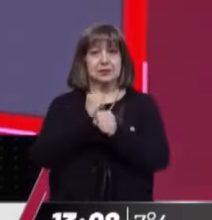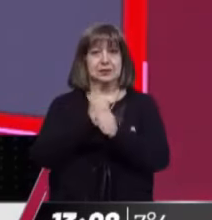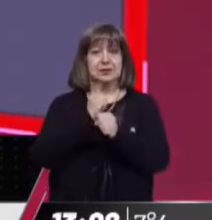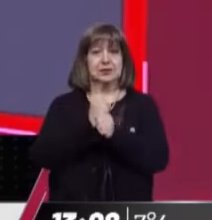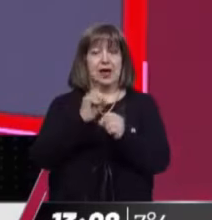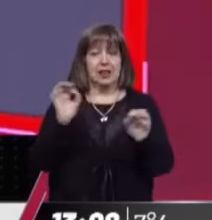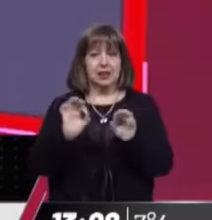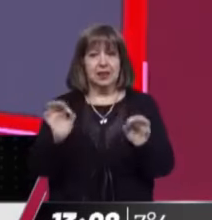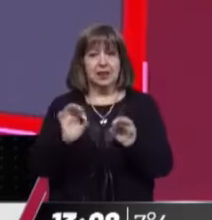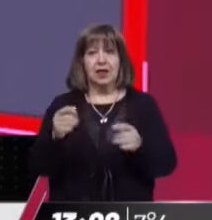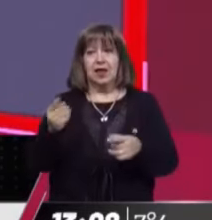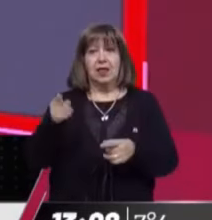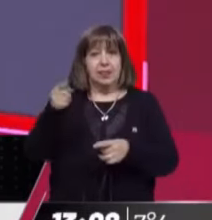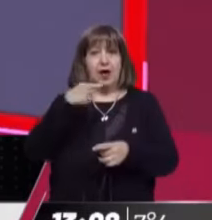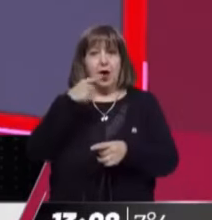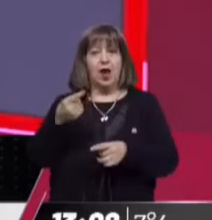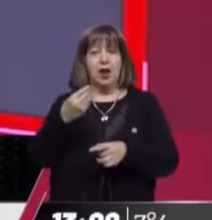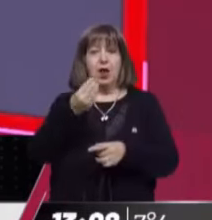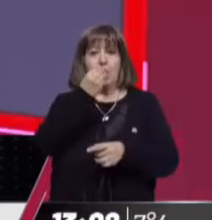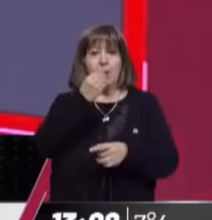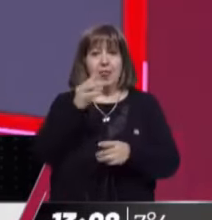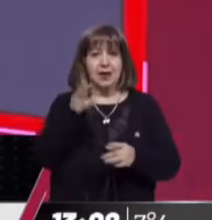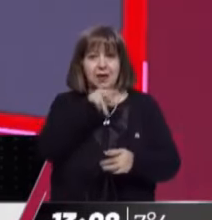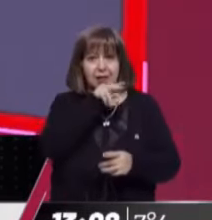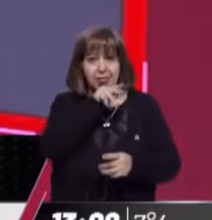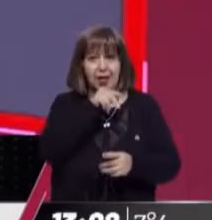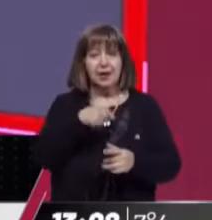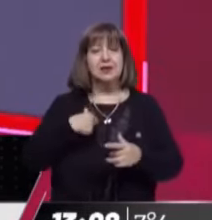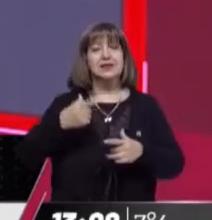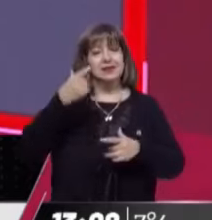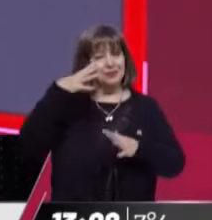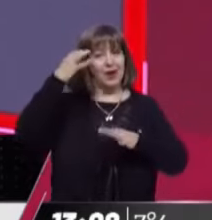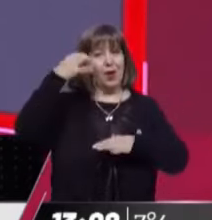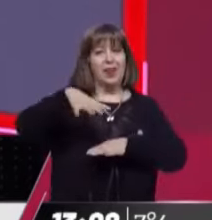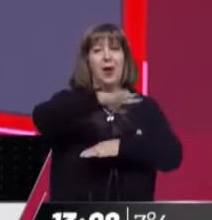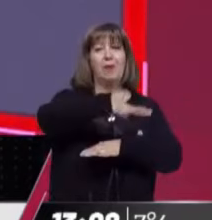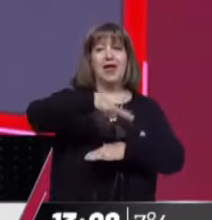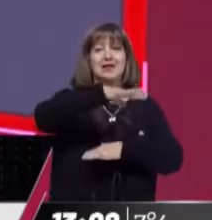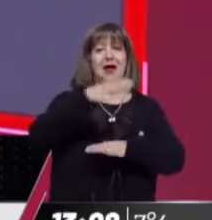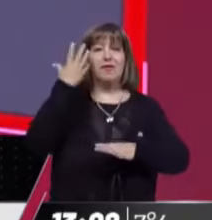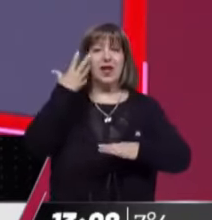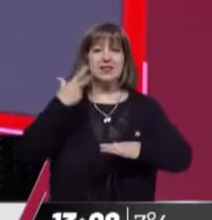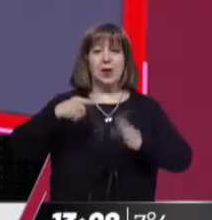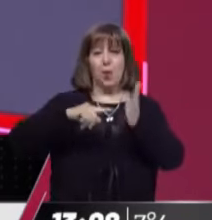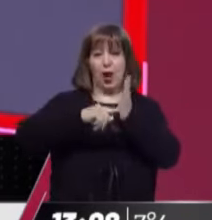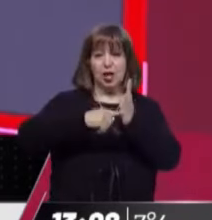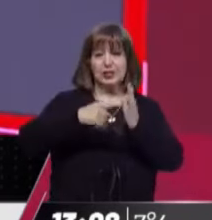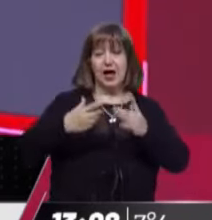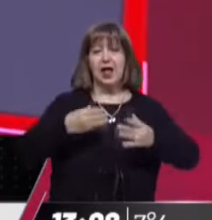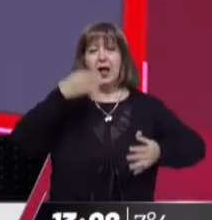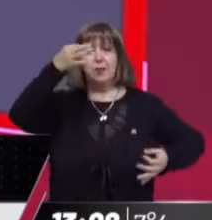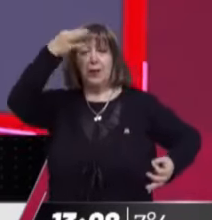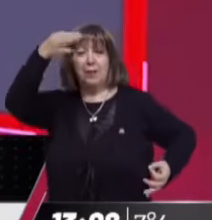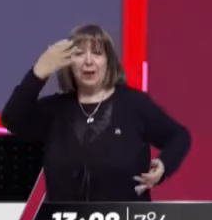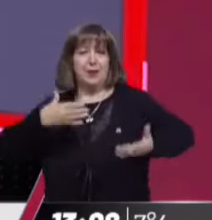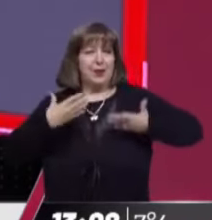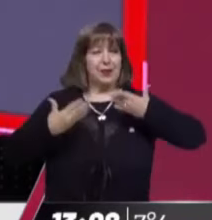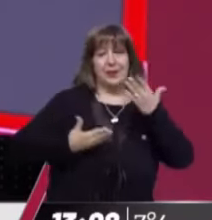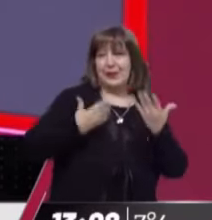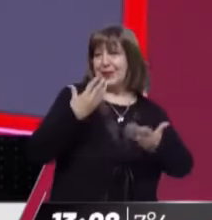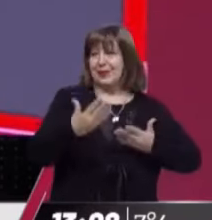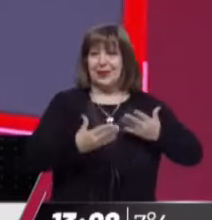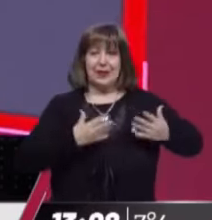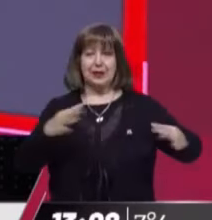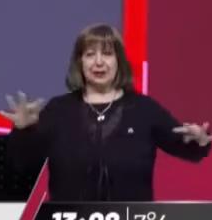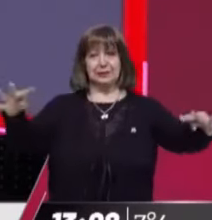él dijo, no tengo para comer, y se lo había visto en distintas plazas, sobre todo en Plaza Francia, allí en la ciudad de Buenos Aires, él